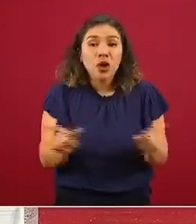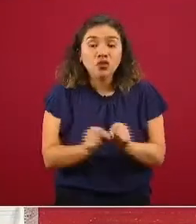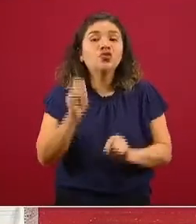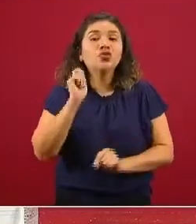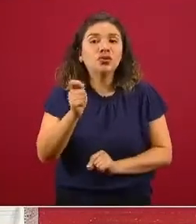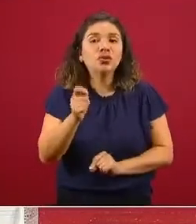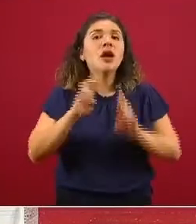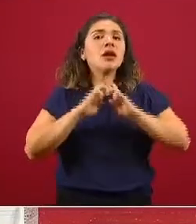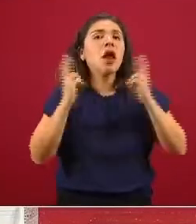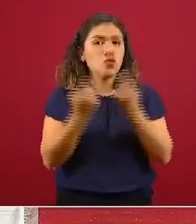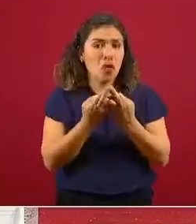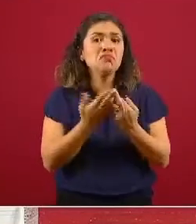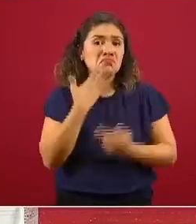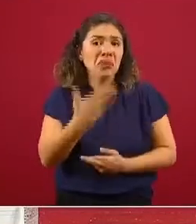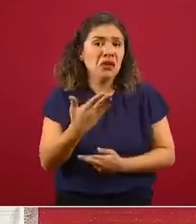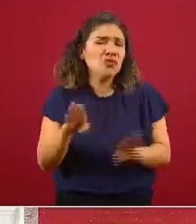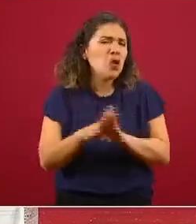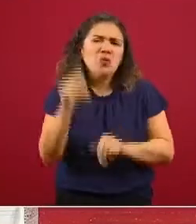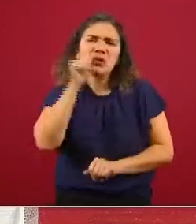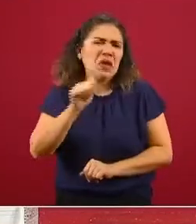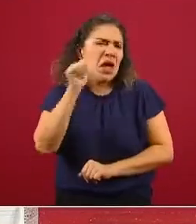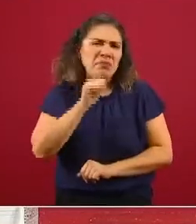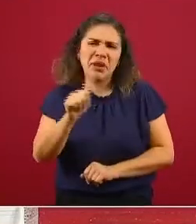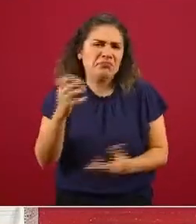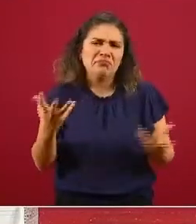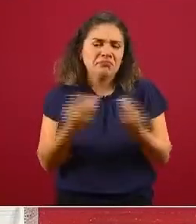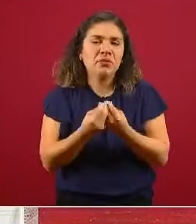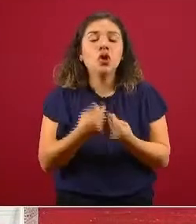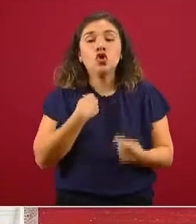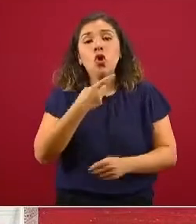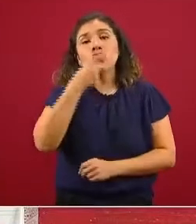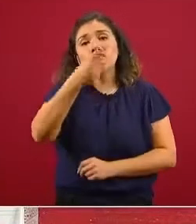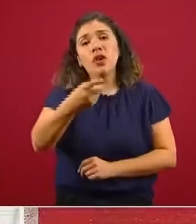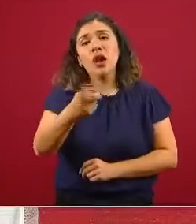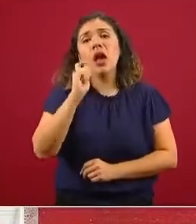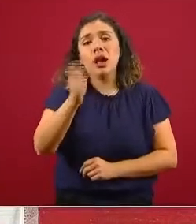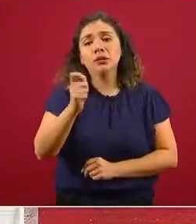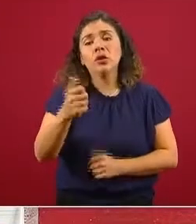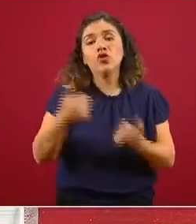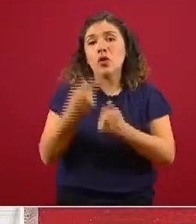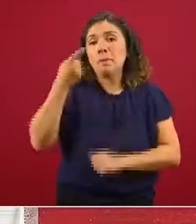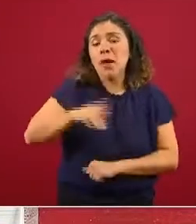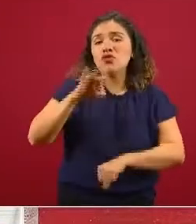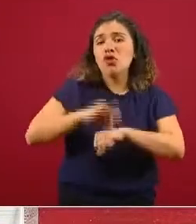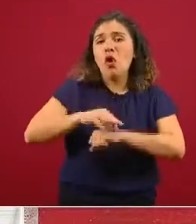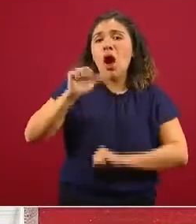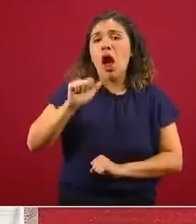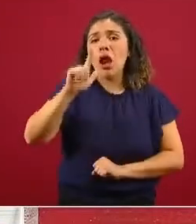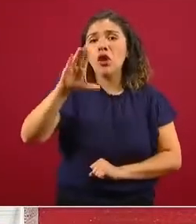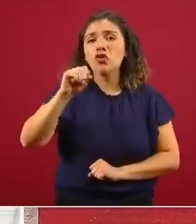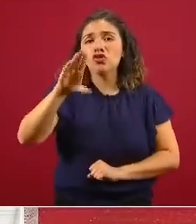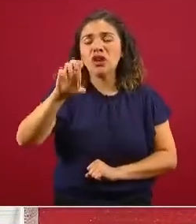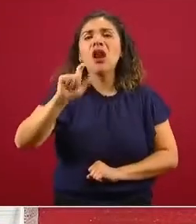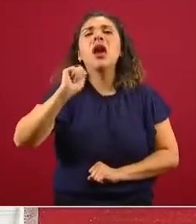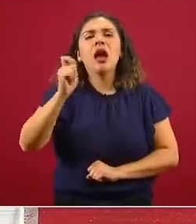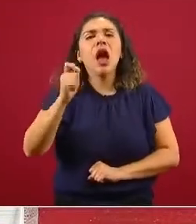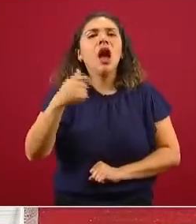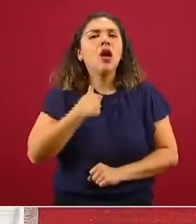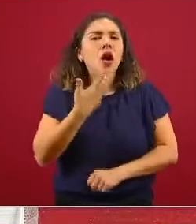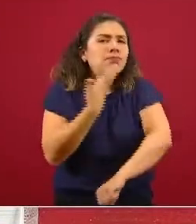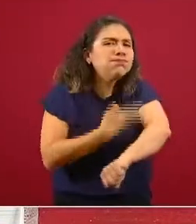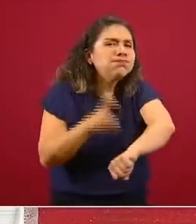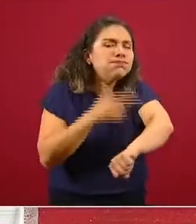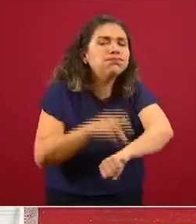síntesis fue una reunión muy productiva, como suele ocurrir. Comenté por instrucción del doctor Alcocer lo que habíamos